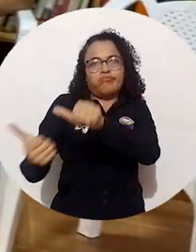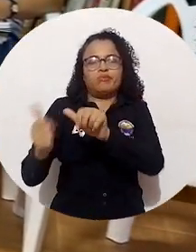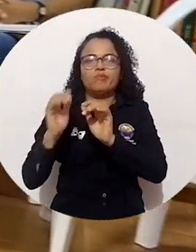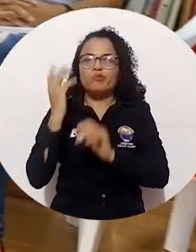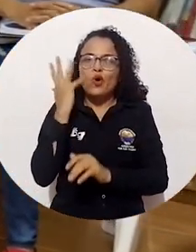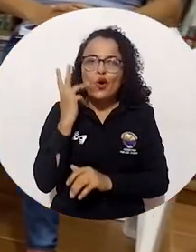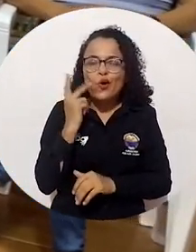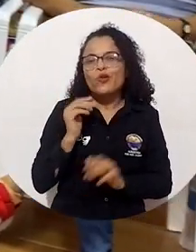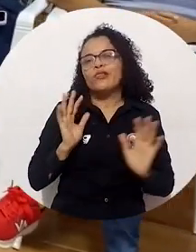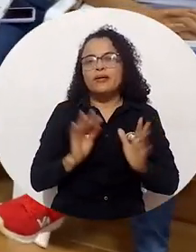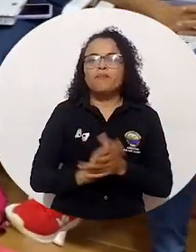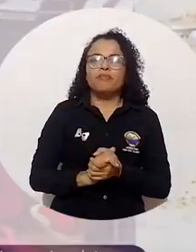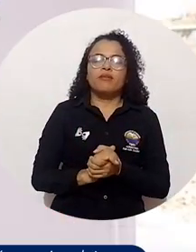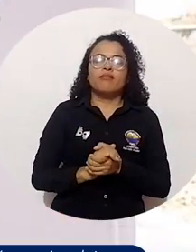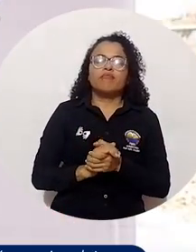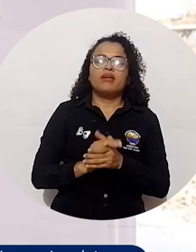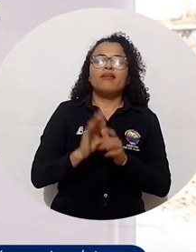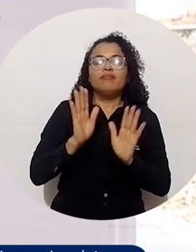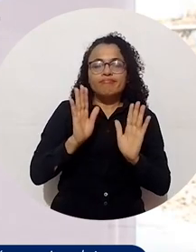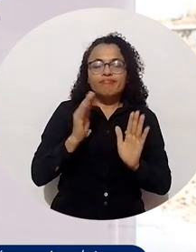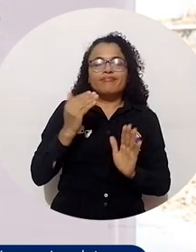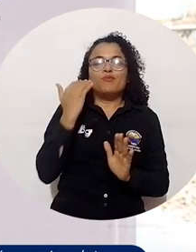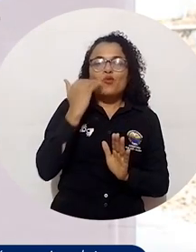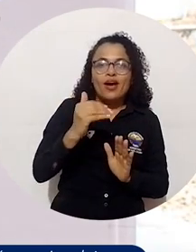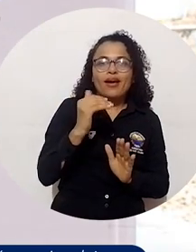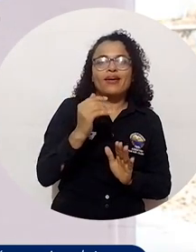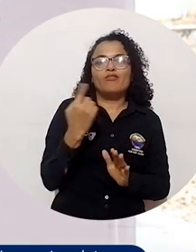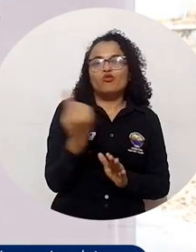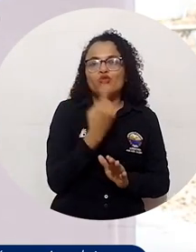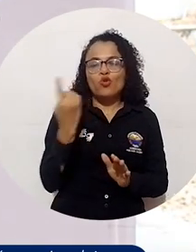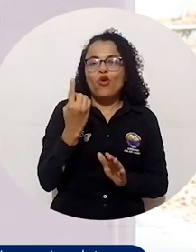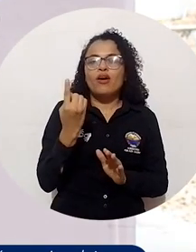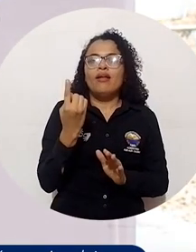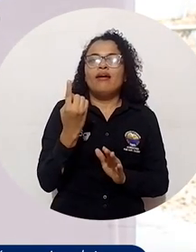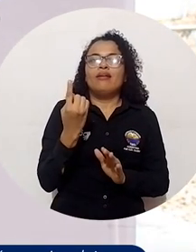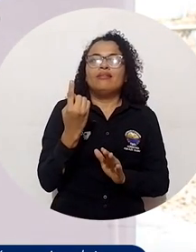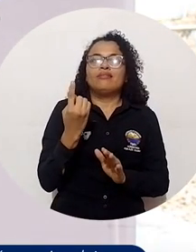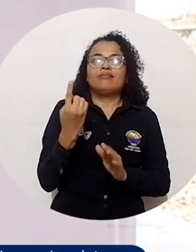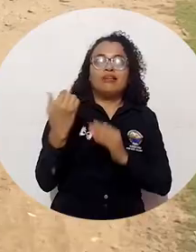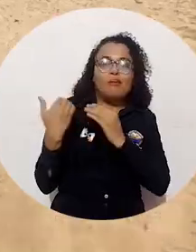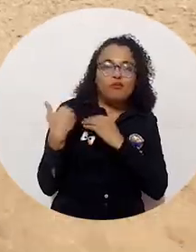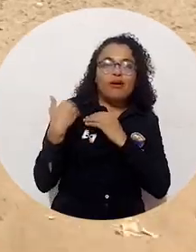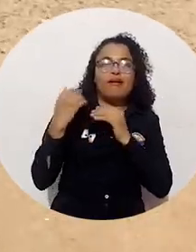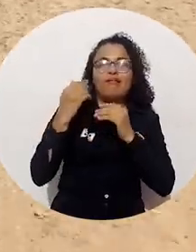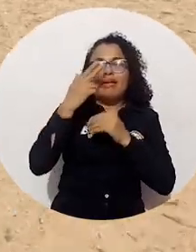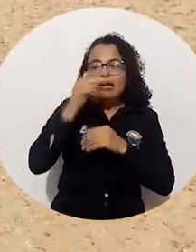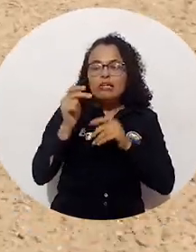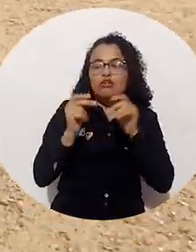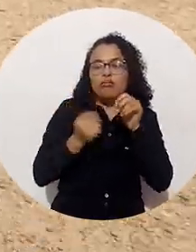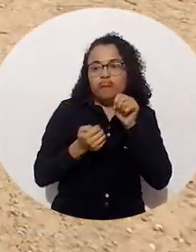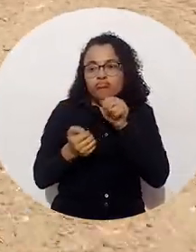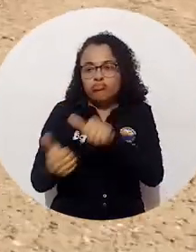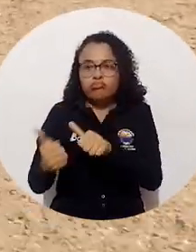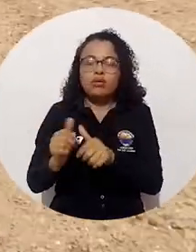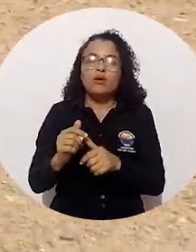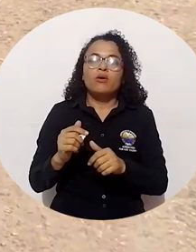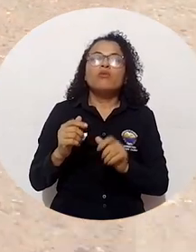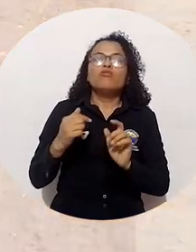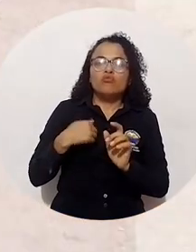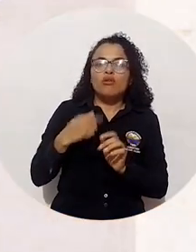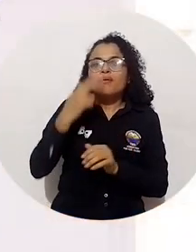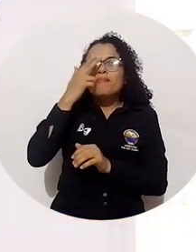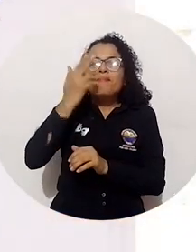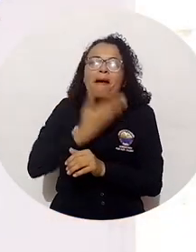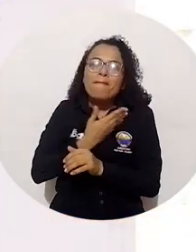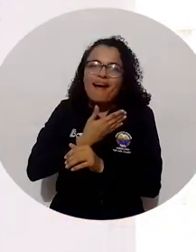madres solteras, pero bueno, la gloria sea para Dios, hemos sabido sobrellevar la vida. Dejaba a mis hijos al poder de mi